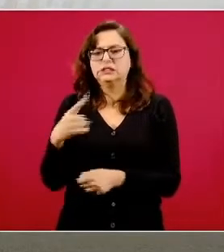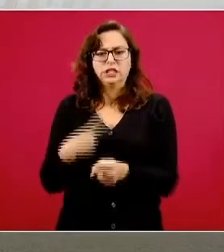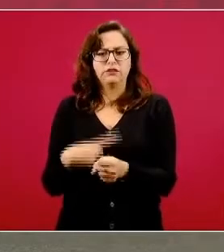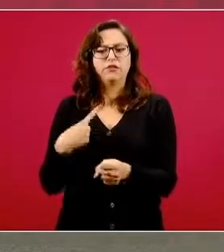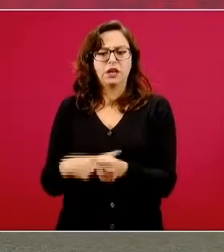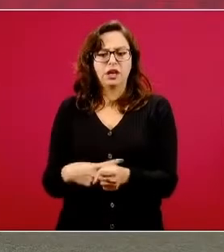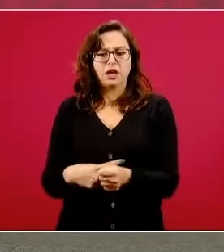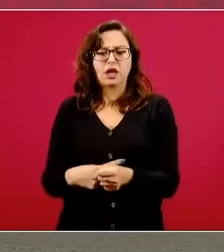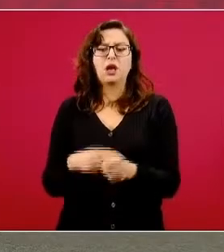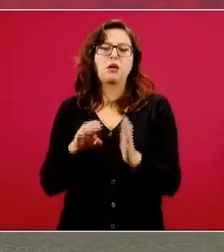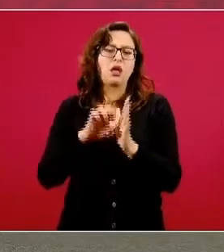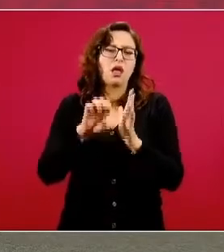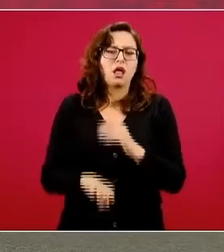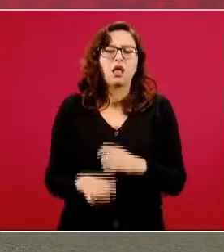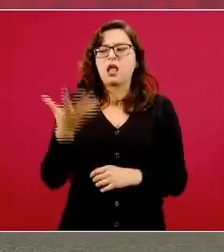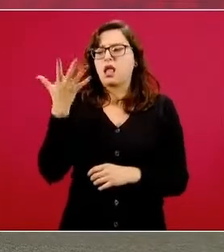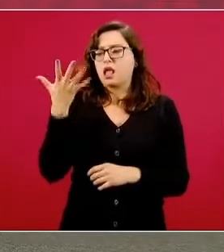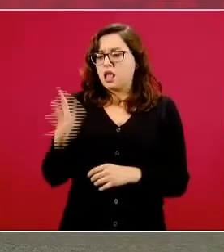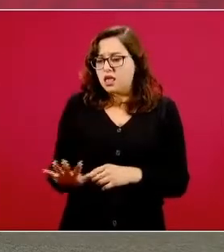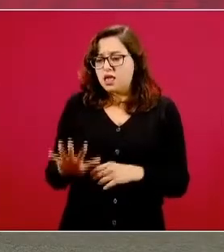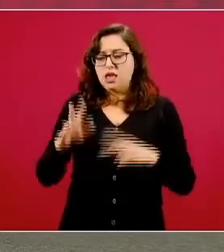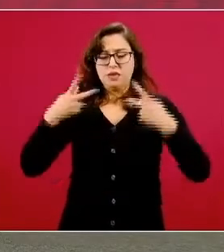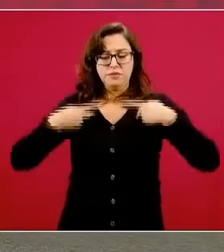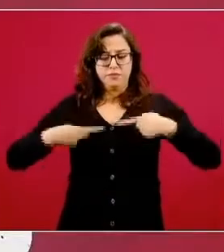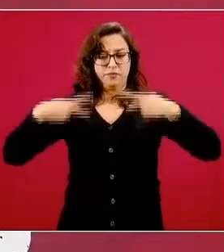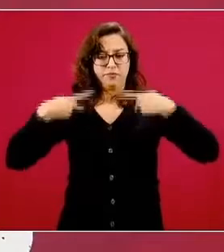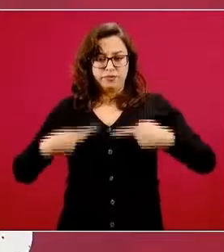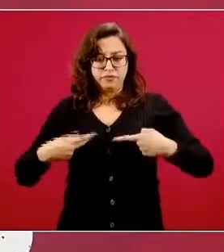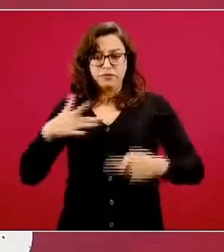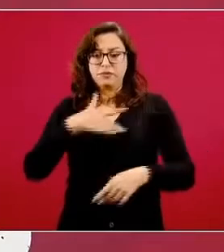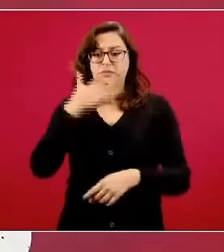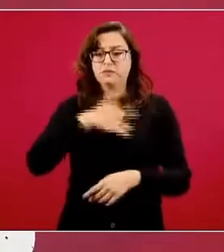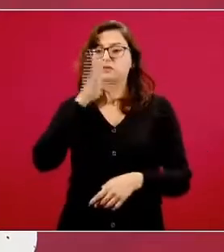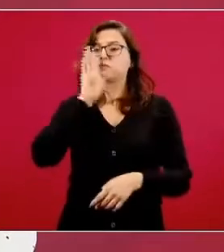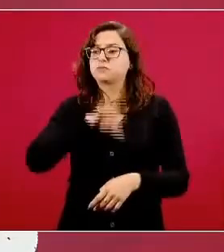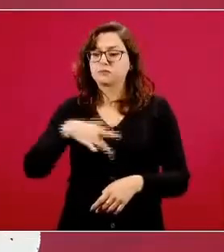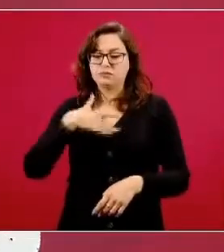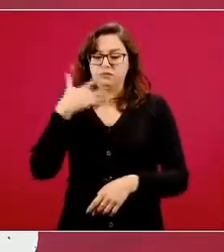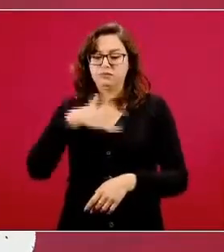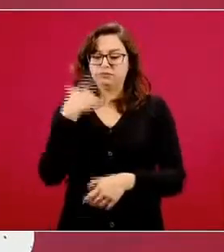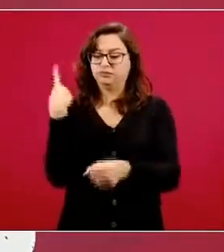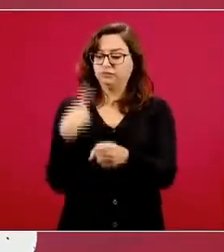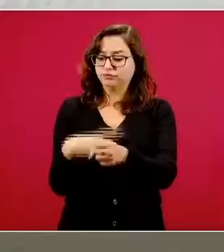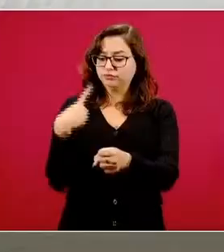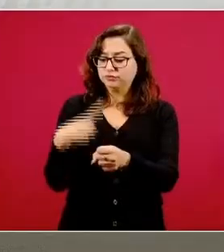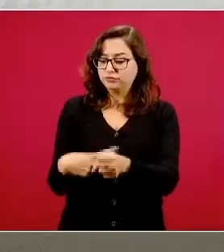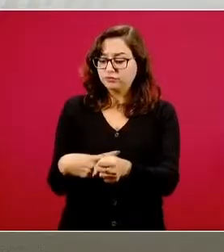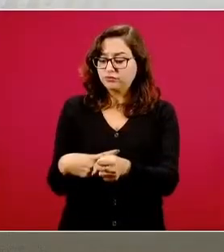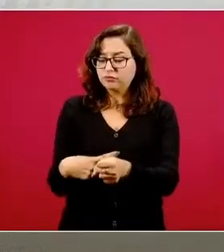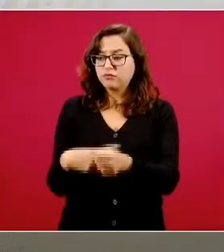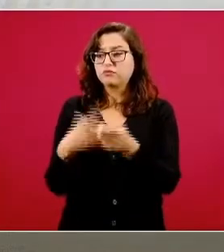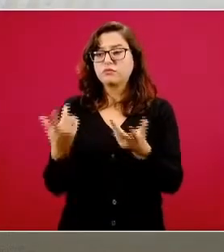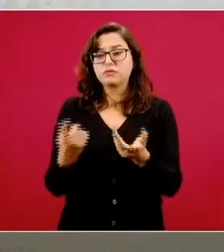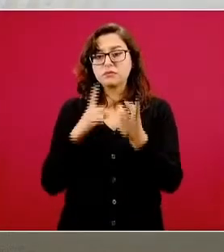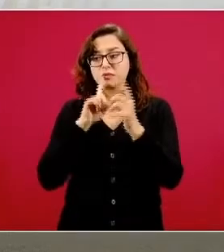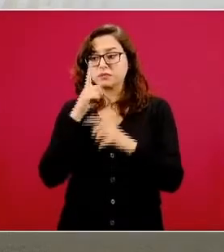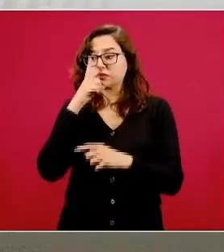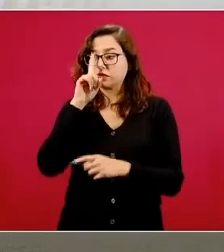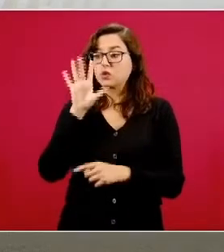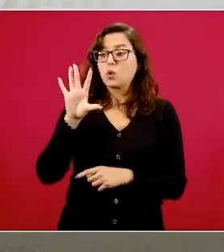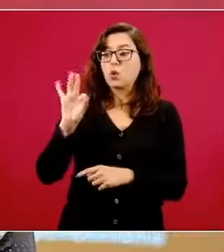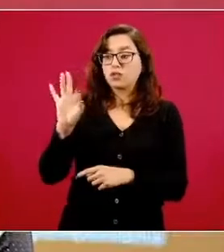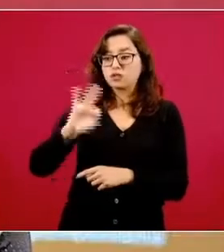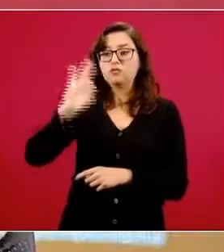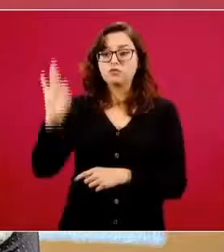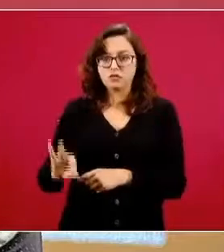tenemos 10 personas sin muestra y le aplicamos el 40%, entonces esos